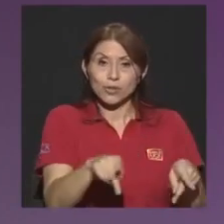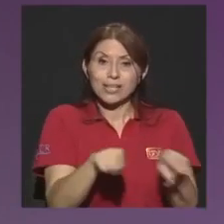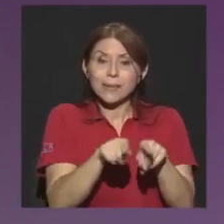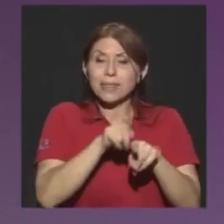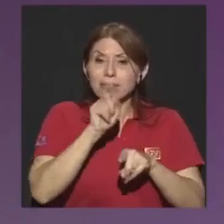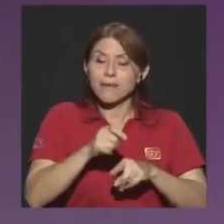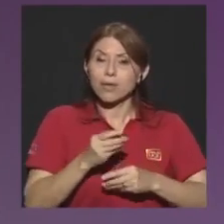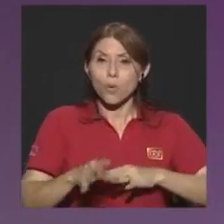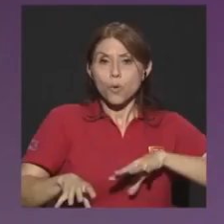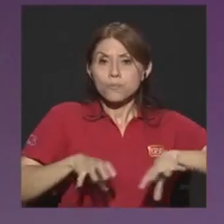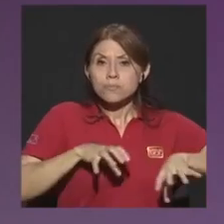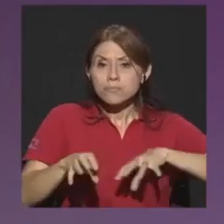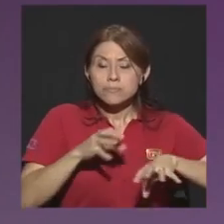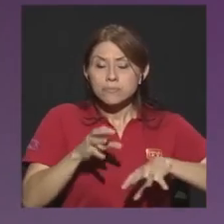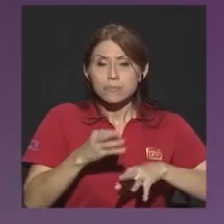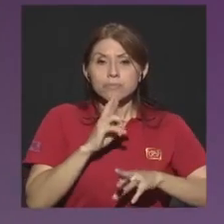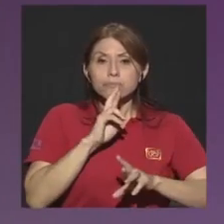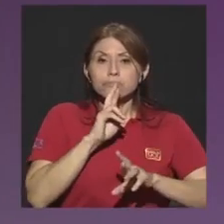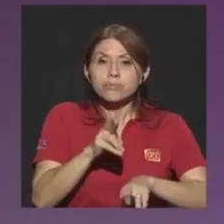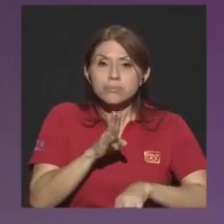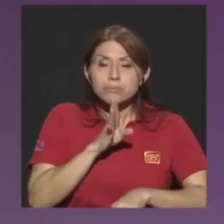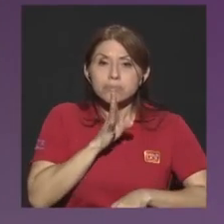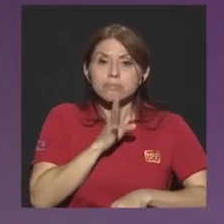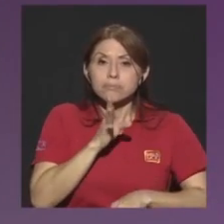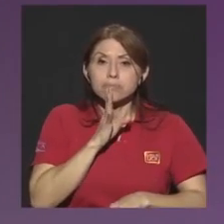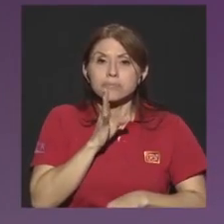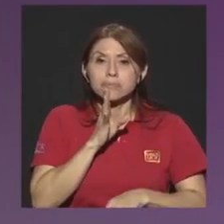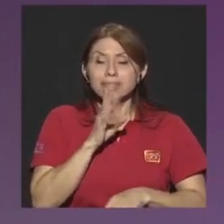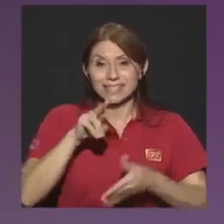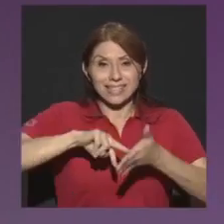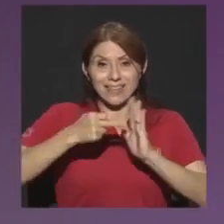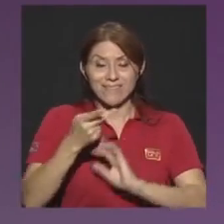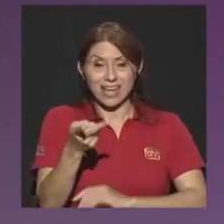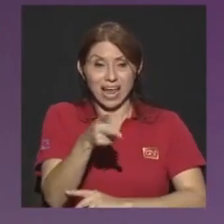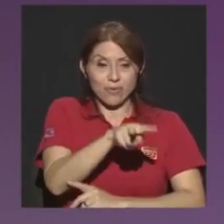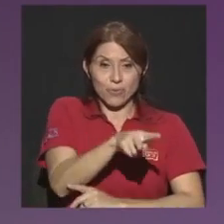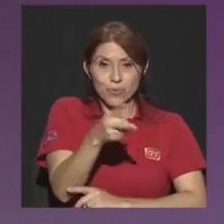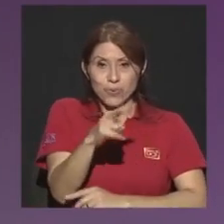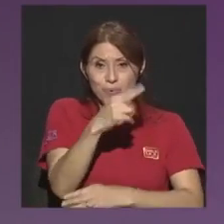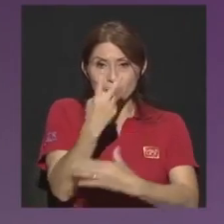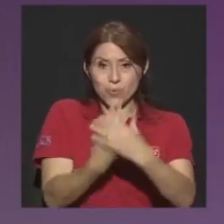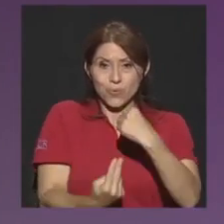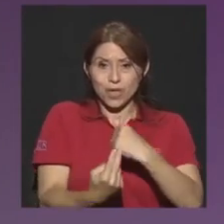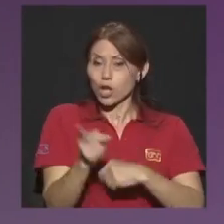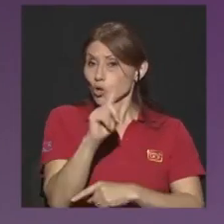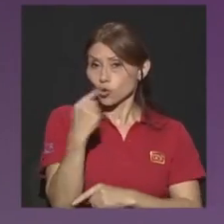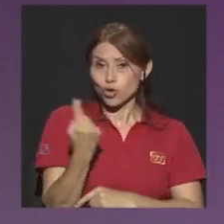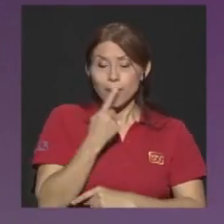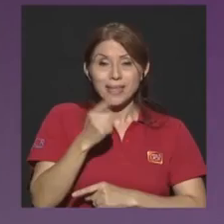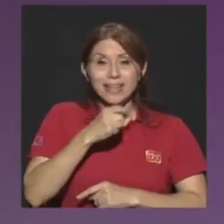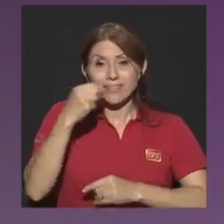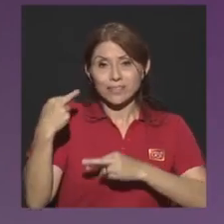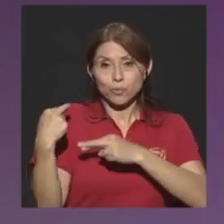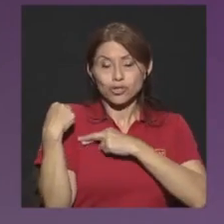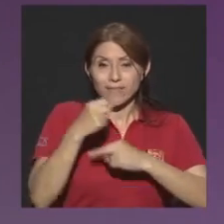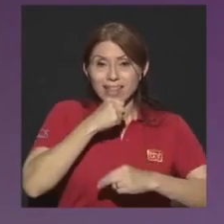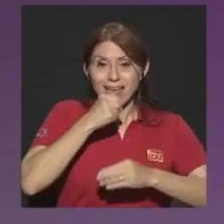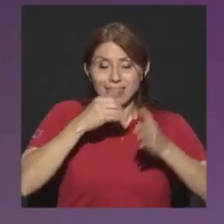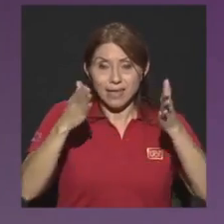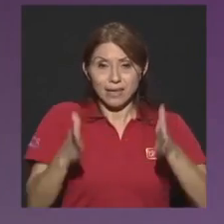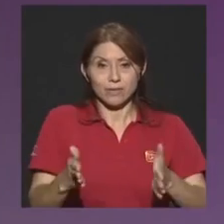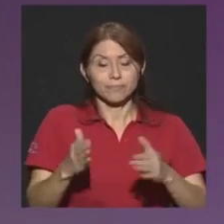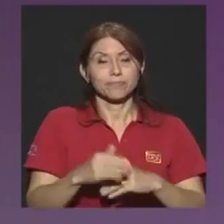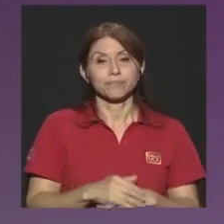rápido, en fin, es de doble vía, no es solo responsabilidad del comunicador o la comunicadora. Sin embargo,